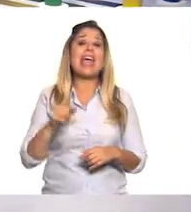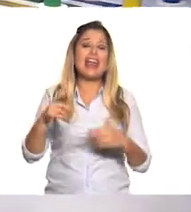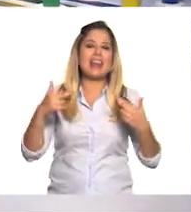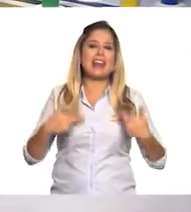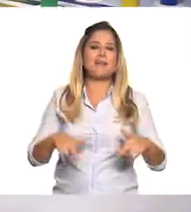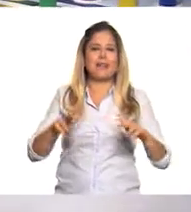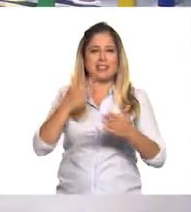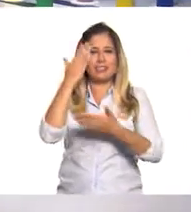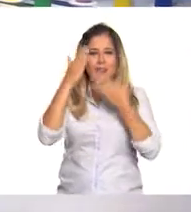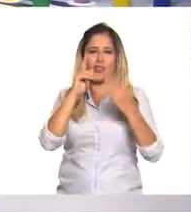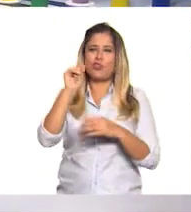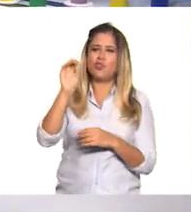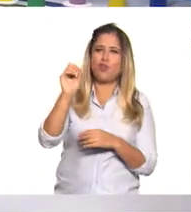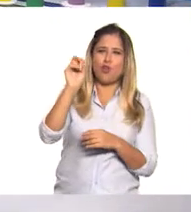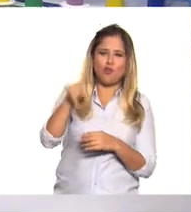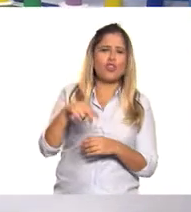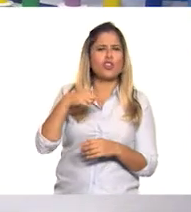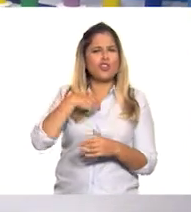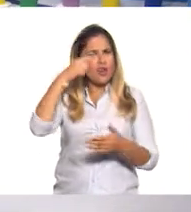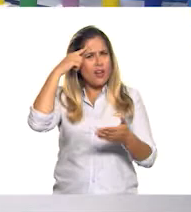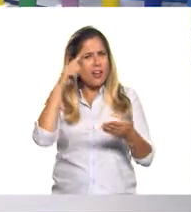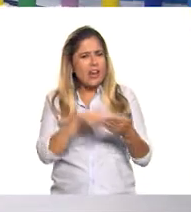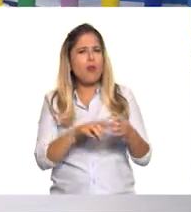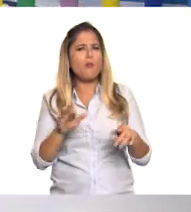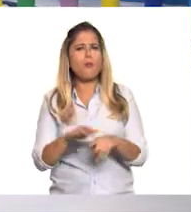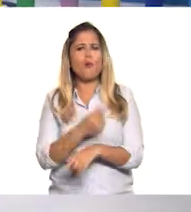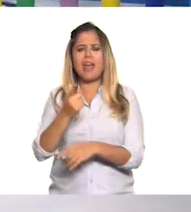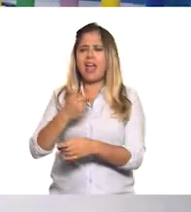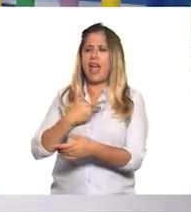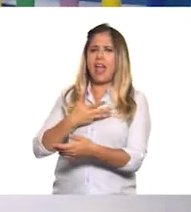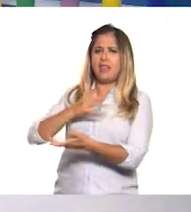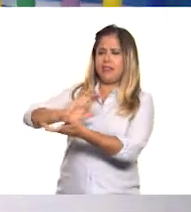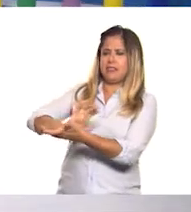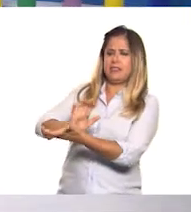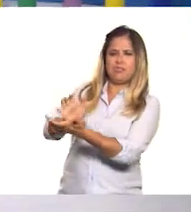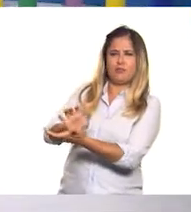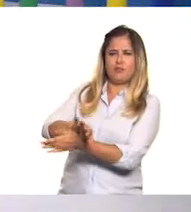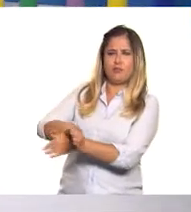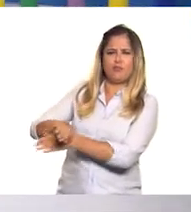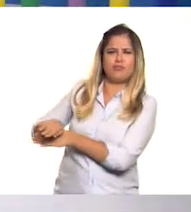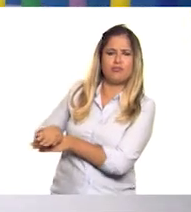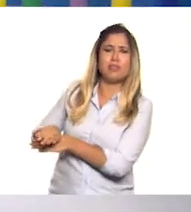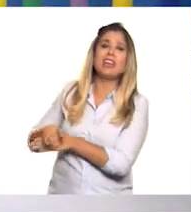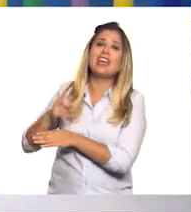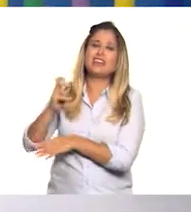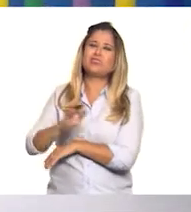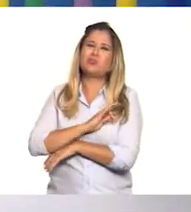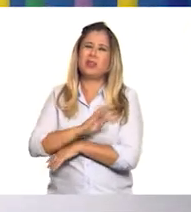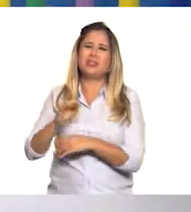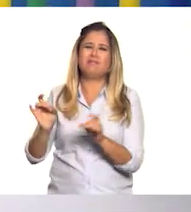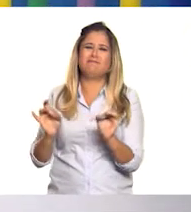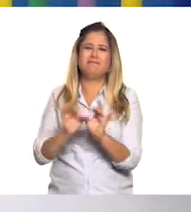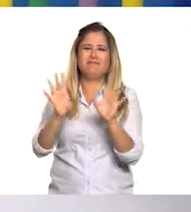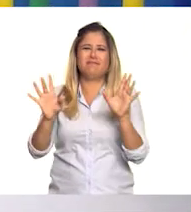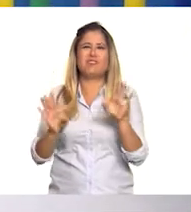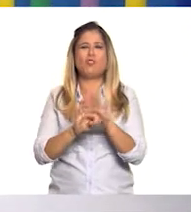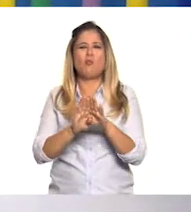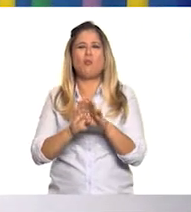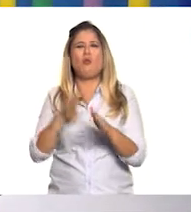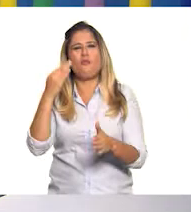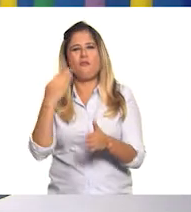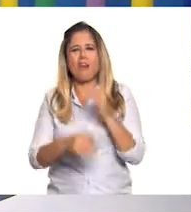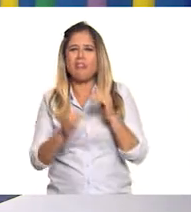casa y de TON, yo diría que porque genera la exclusión de personas por motivos diversos, lo que puede derivar en acciones como falta